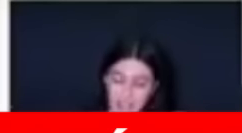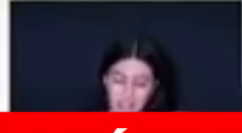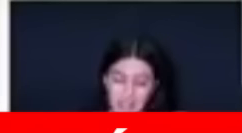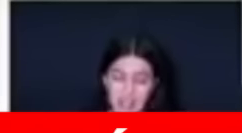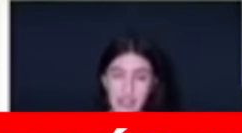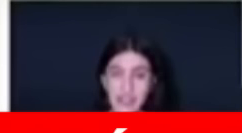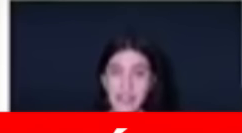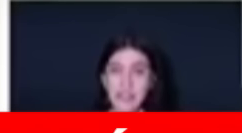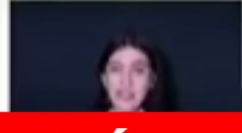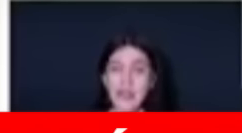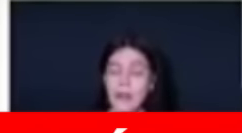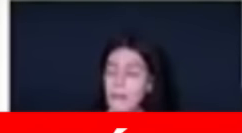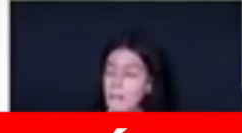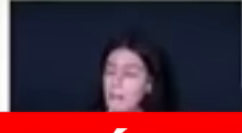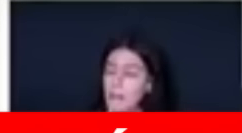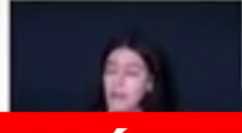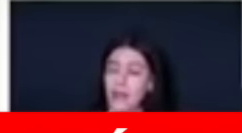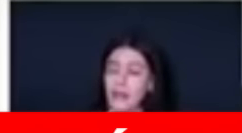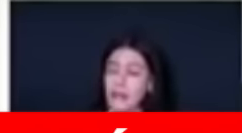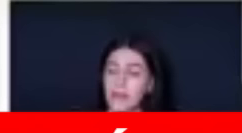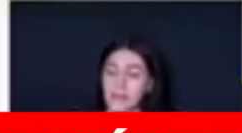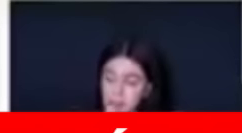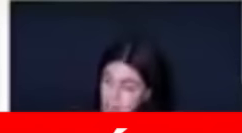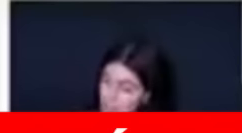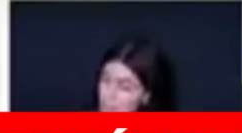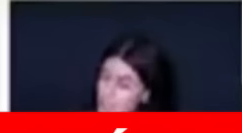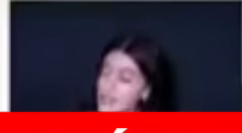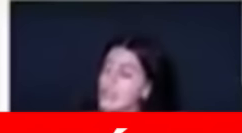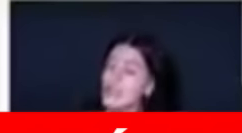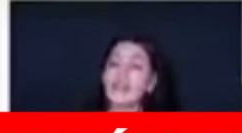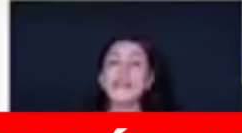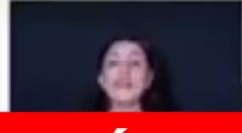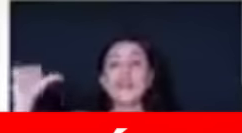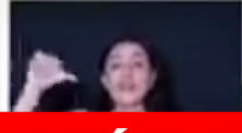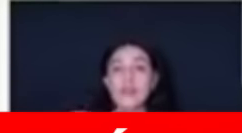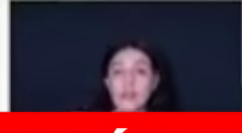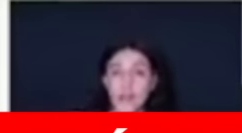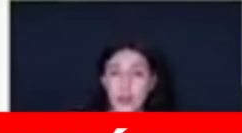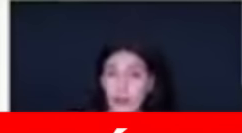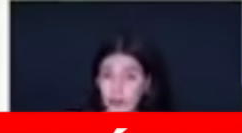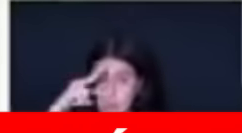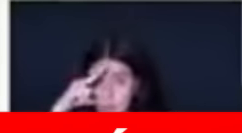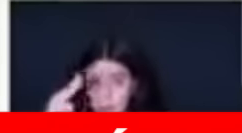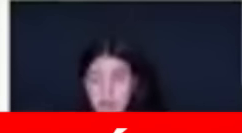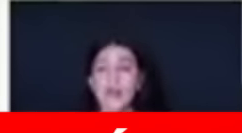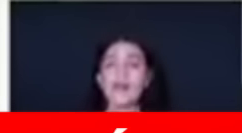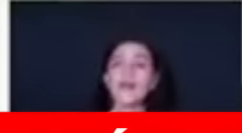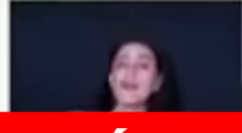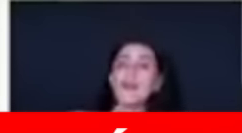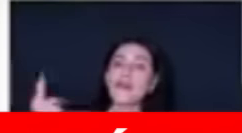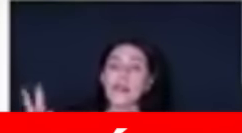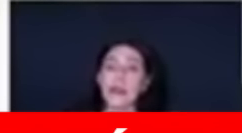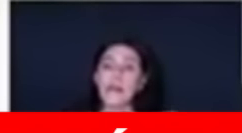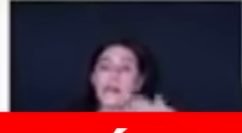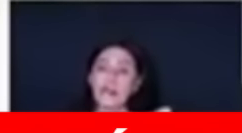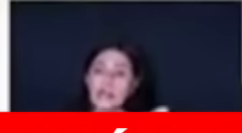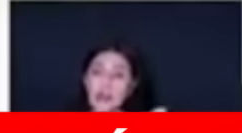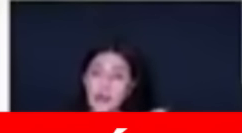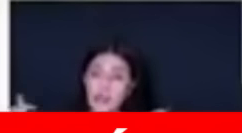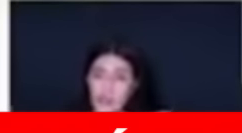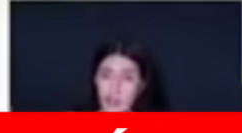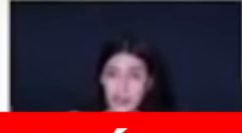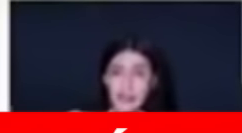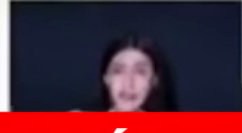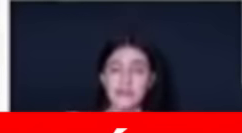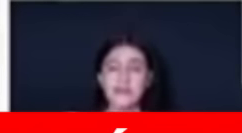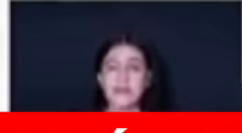en el desierto en tantos momentos y hoy México se vuelve a refugiar aquí. Hoy